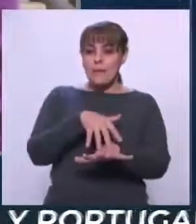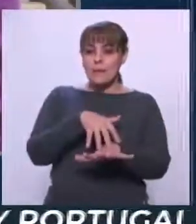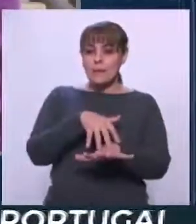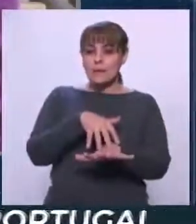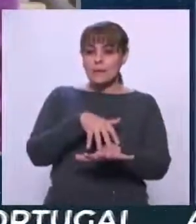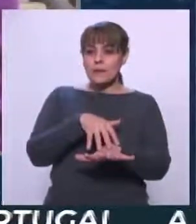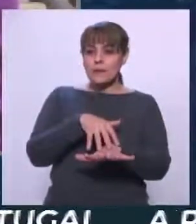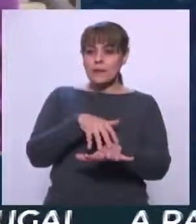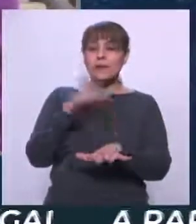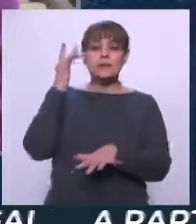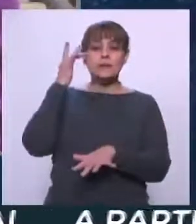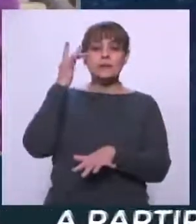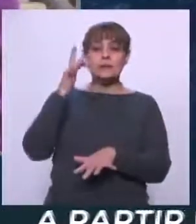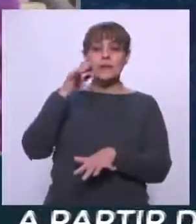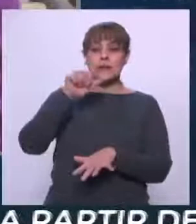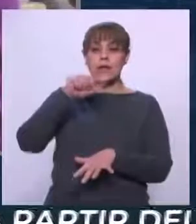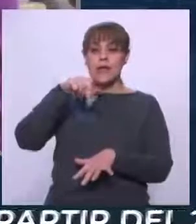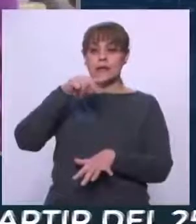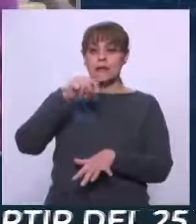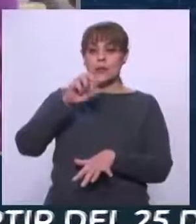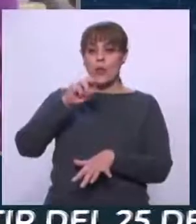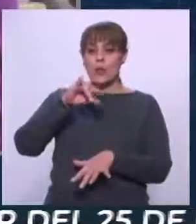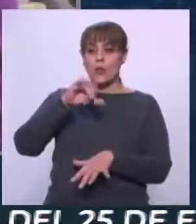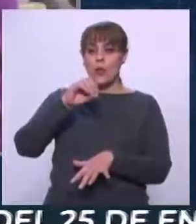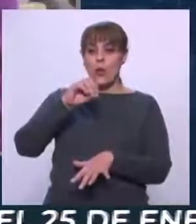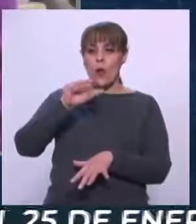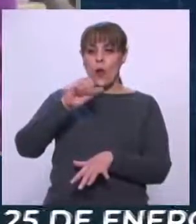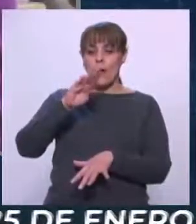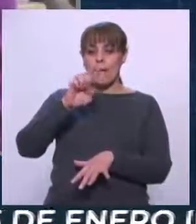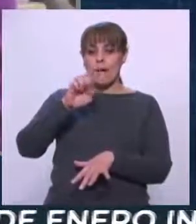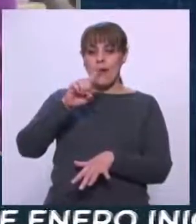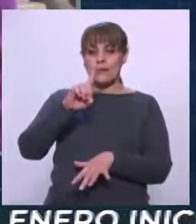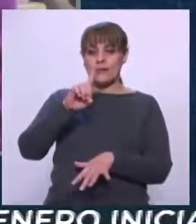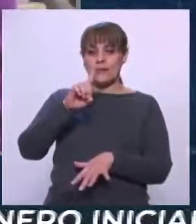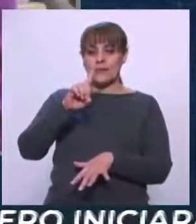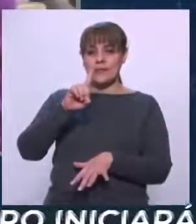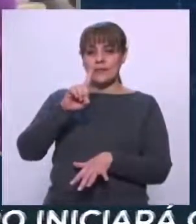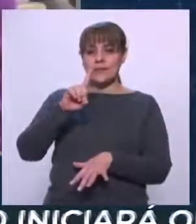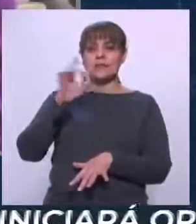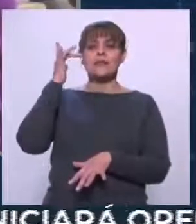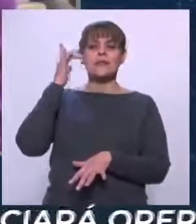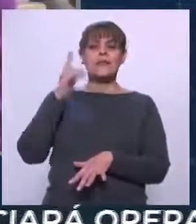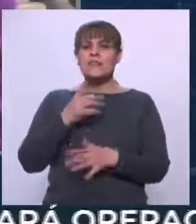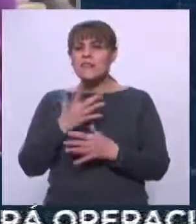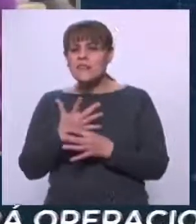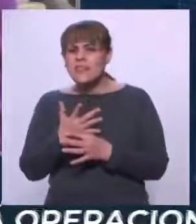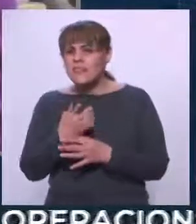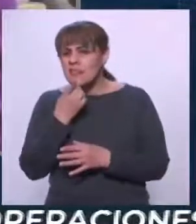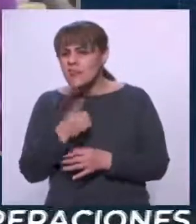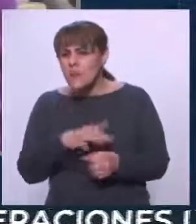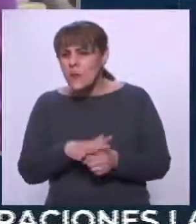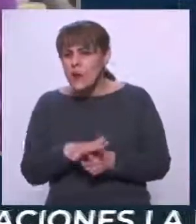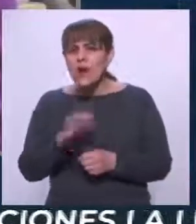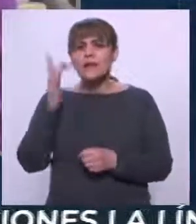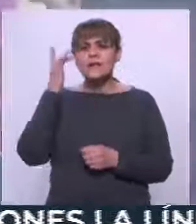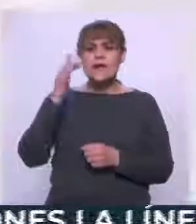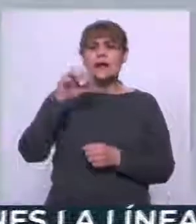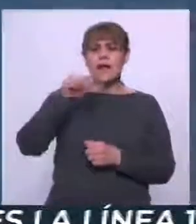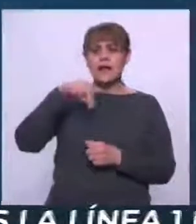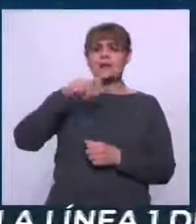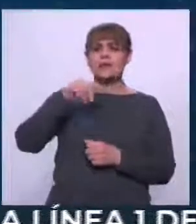Abad. ¿Qué? San Antonio Abad. ¿Qué dijiste? San Antonio Abad, donde estaban todos los edificios de